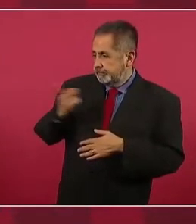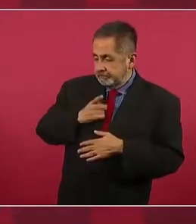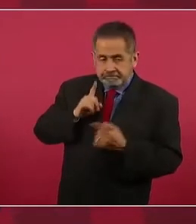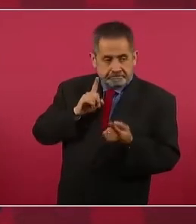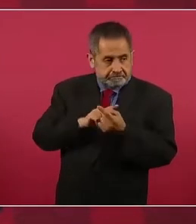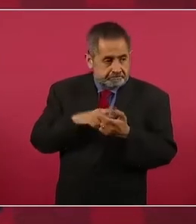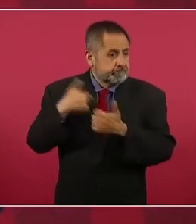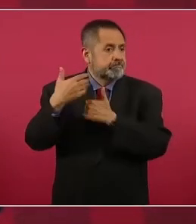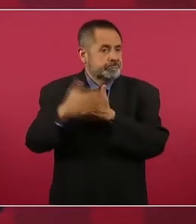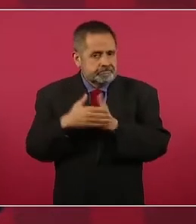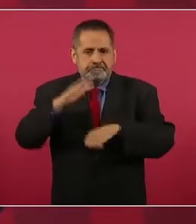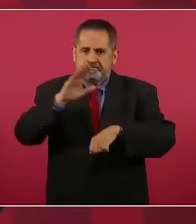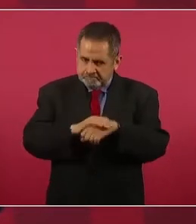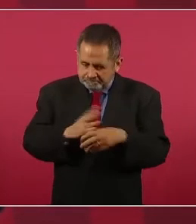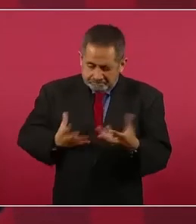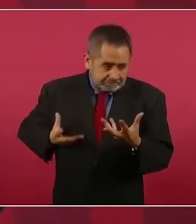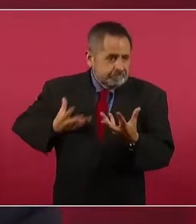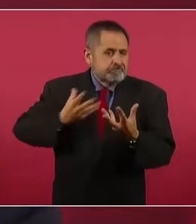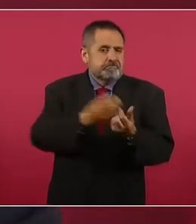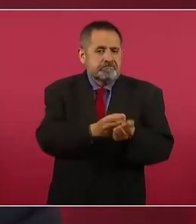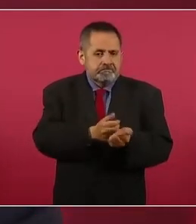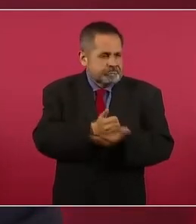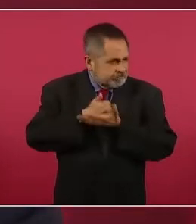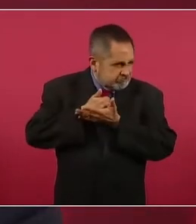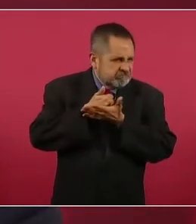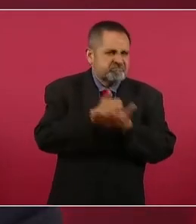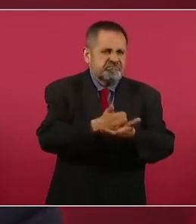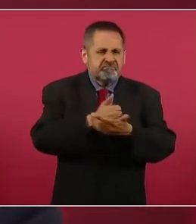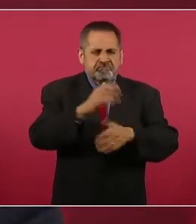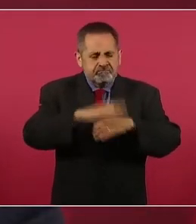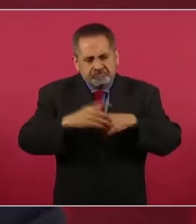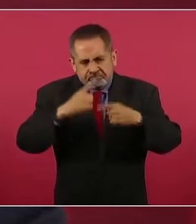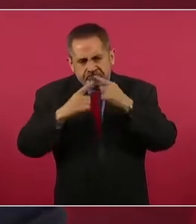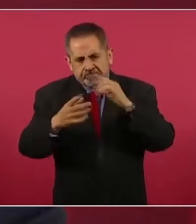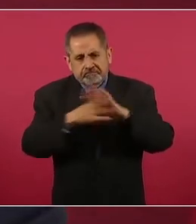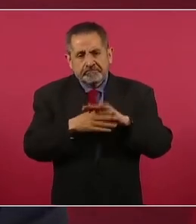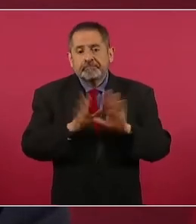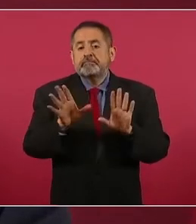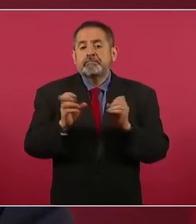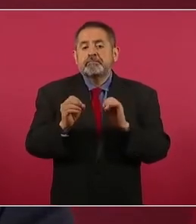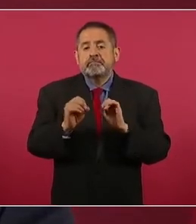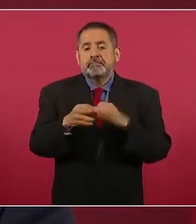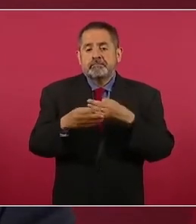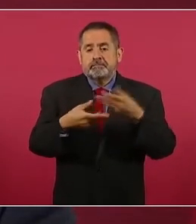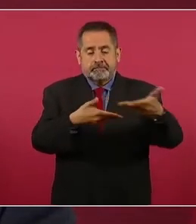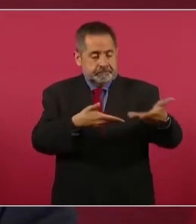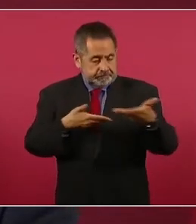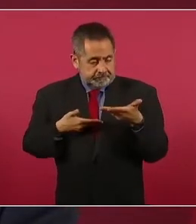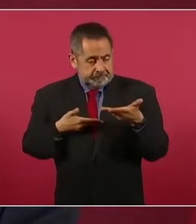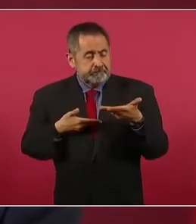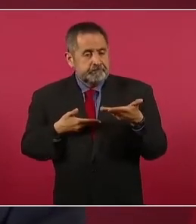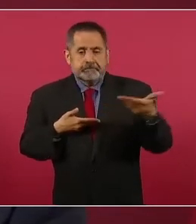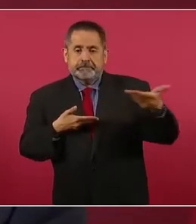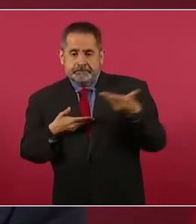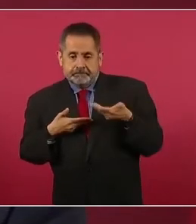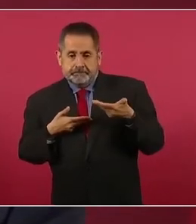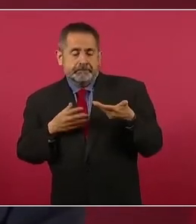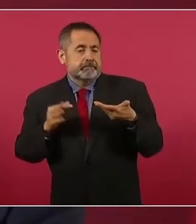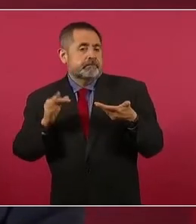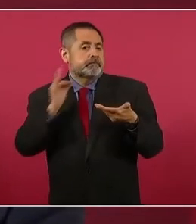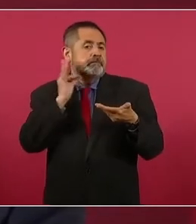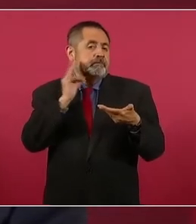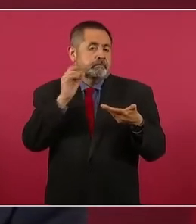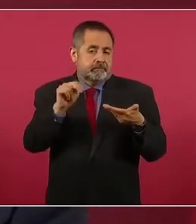va a reforzar toda la colaboración a partir del oficio de colaboración que pidió la Fiscalía de Nuevo